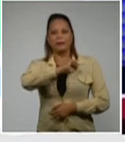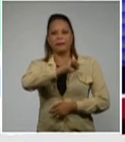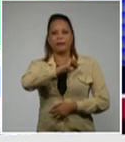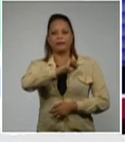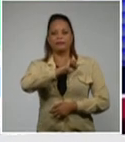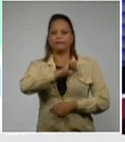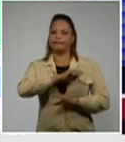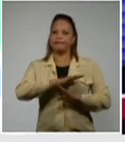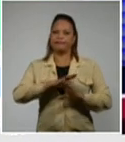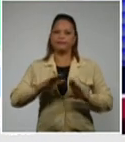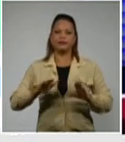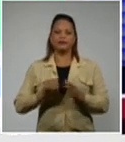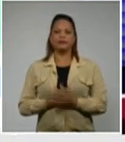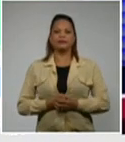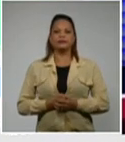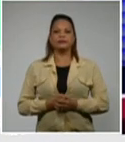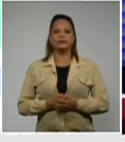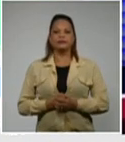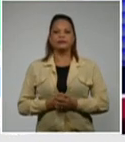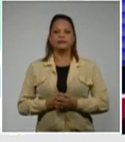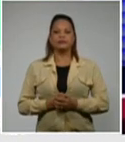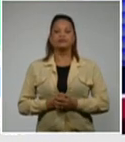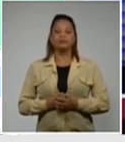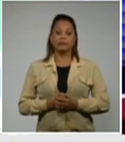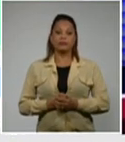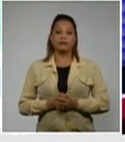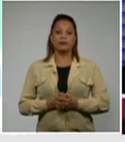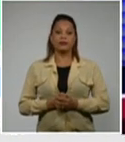cardiorrespiratoria, por lo cual se